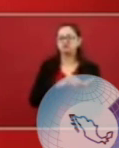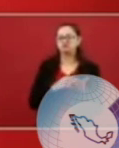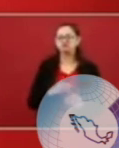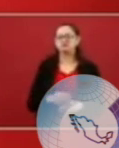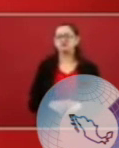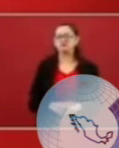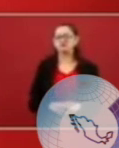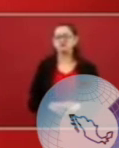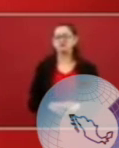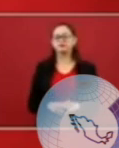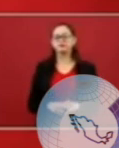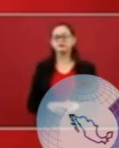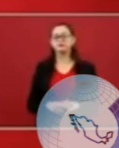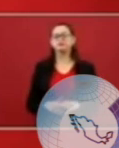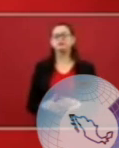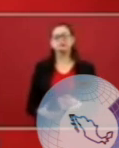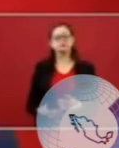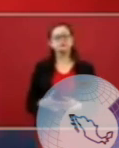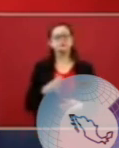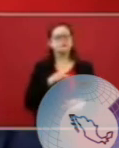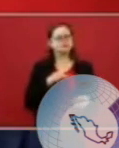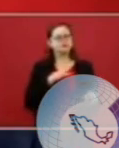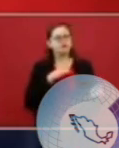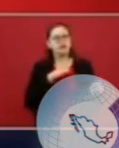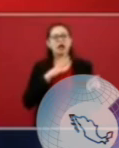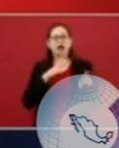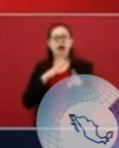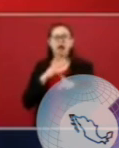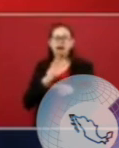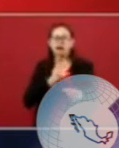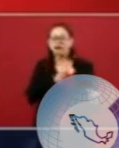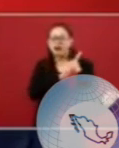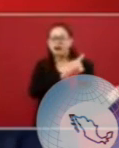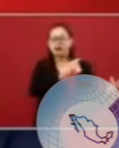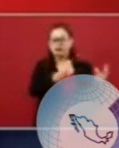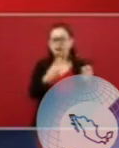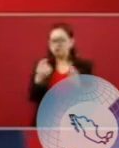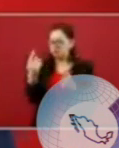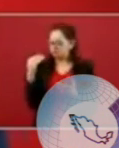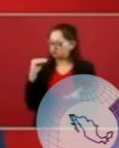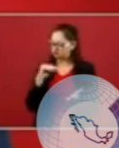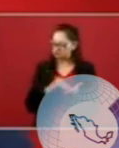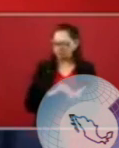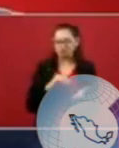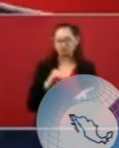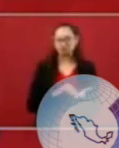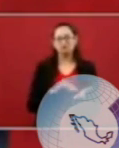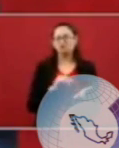Todavía siguen habiendo tomas clandestinas, todavía seguimos